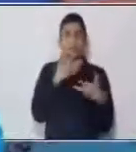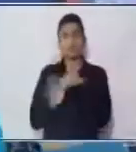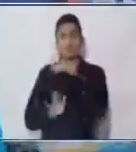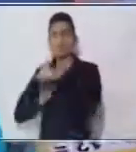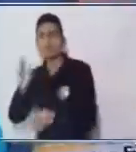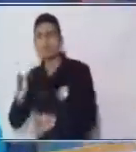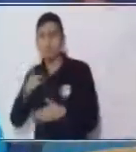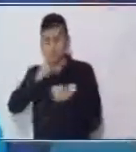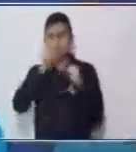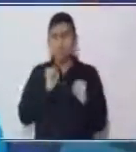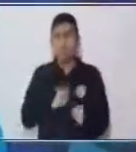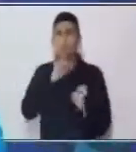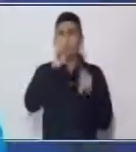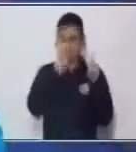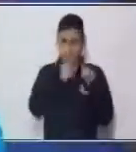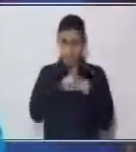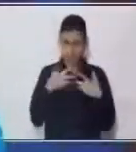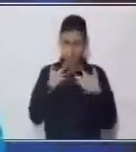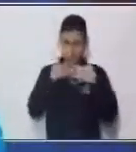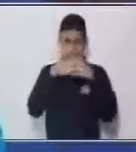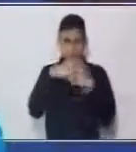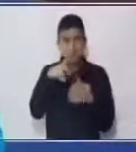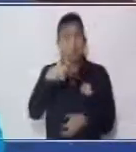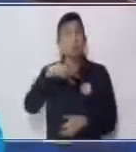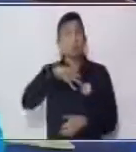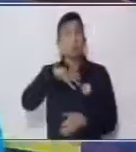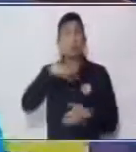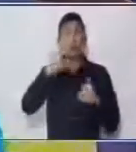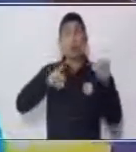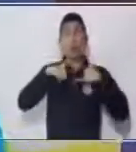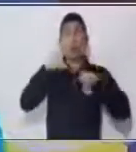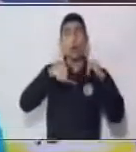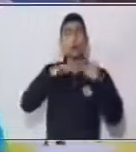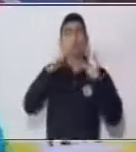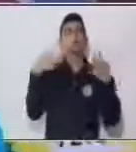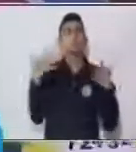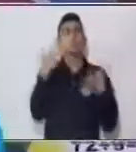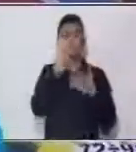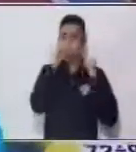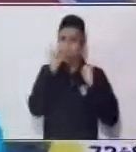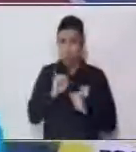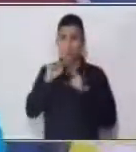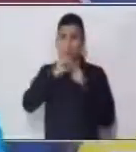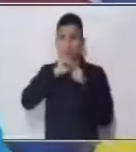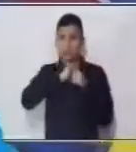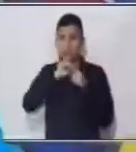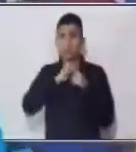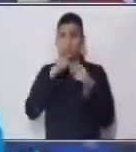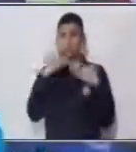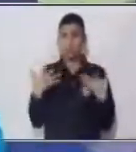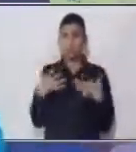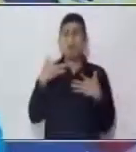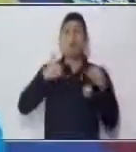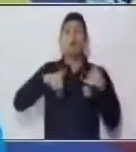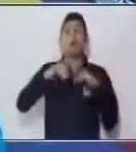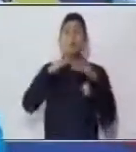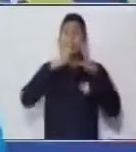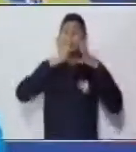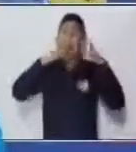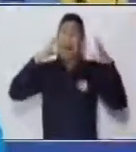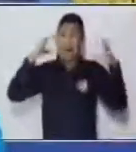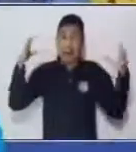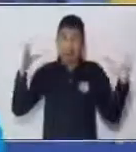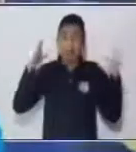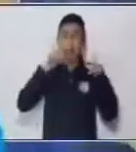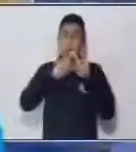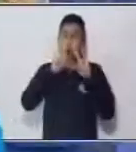Nosotros podemos crear también nuestro juego de mesa en el cual podemos practicar. Este juego es grande, pero en una clase